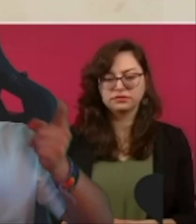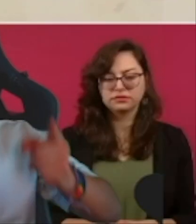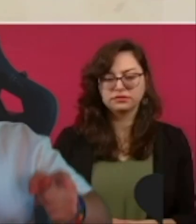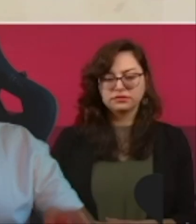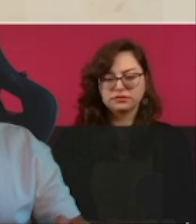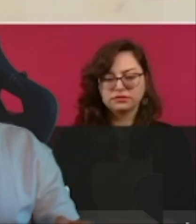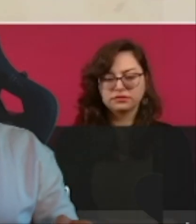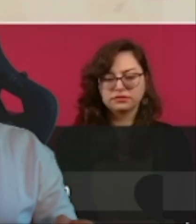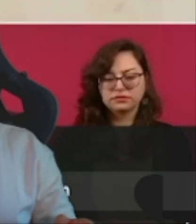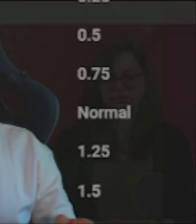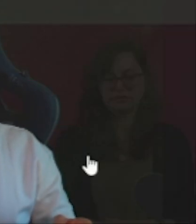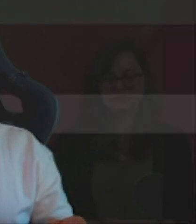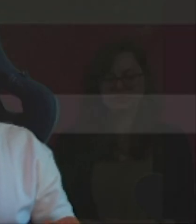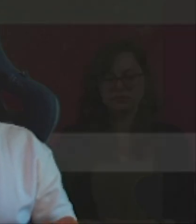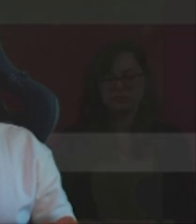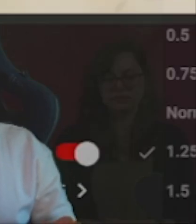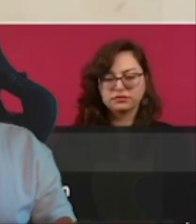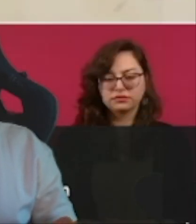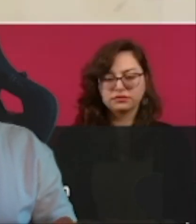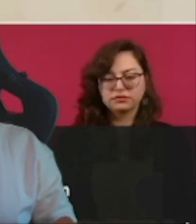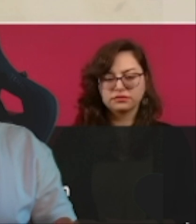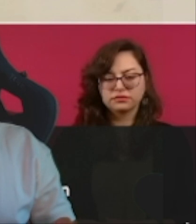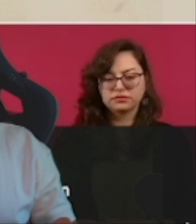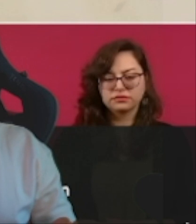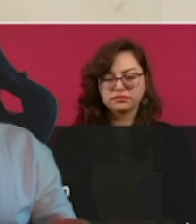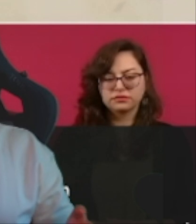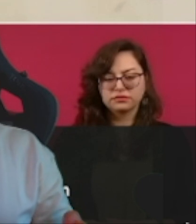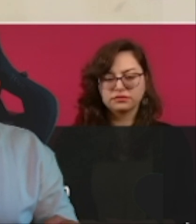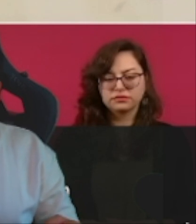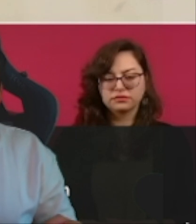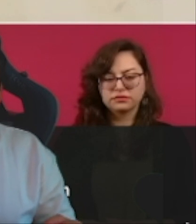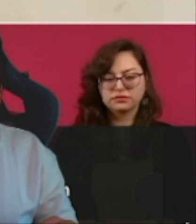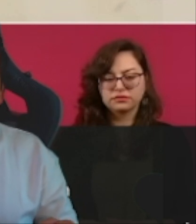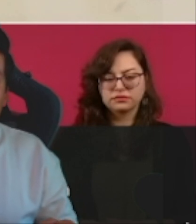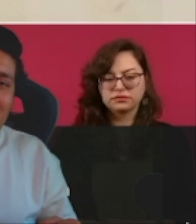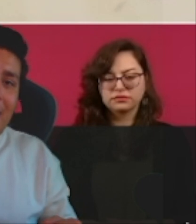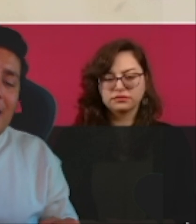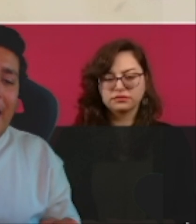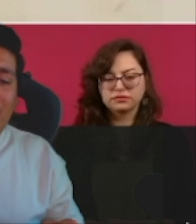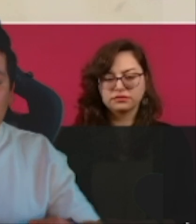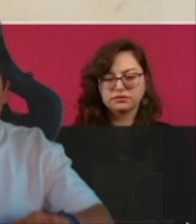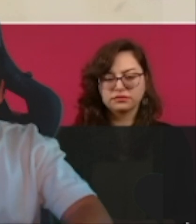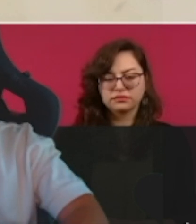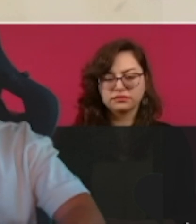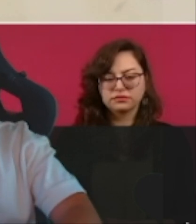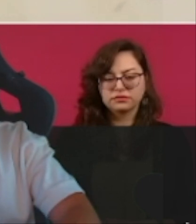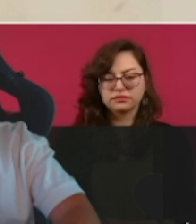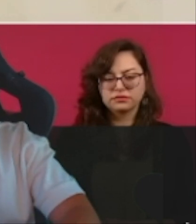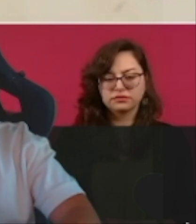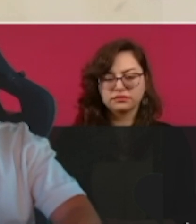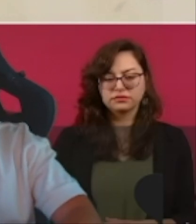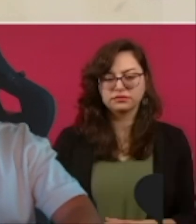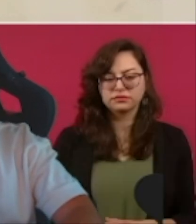la calidad moral de López Obrador, que pues la verdad siempre le pone una madrina a los